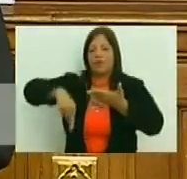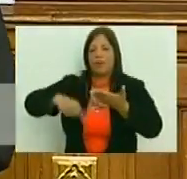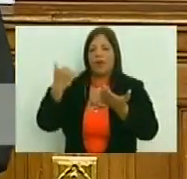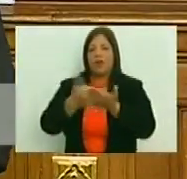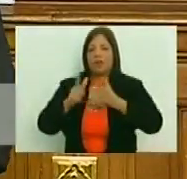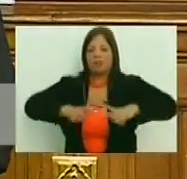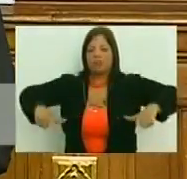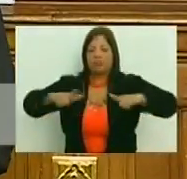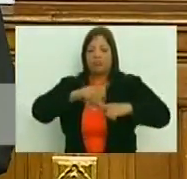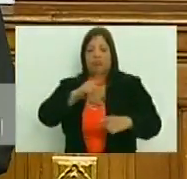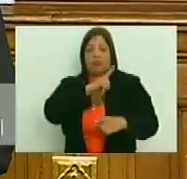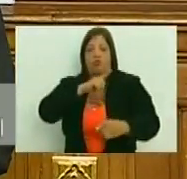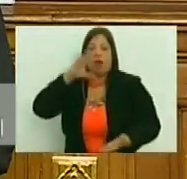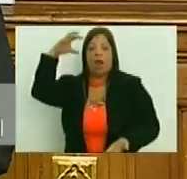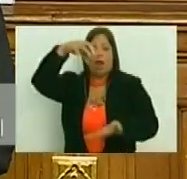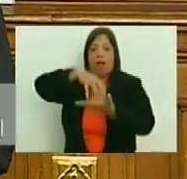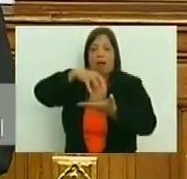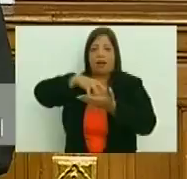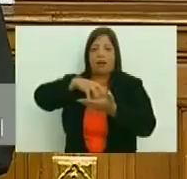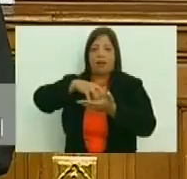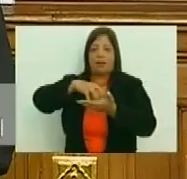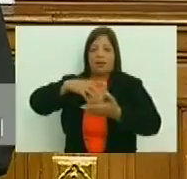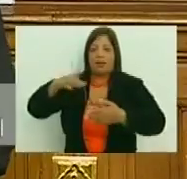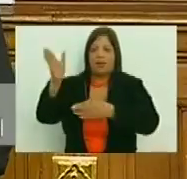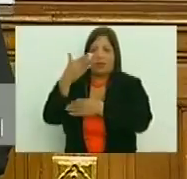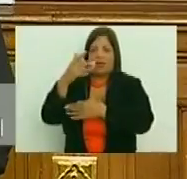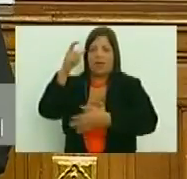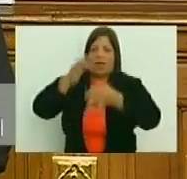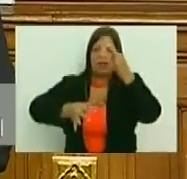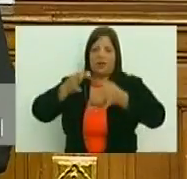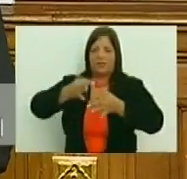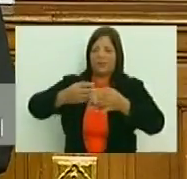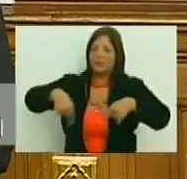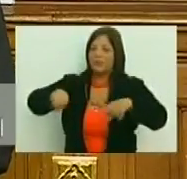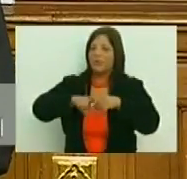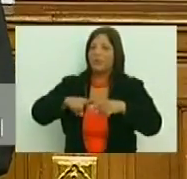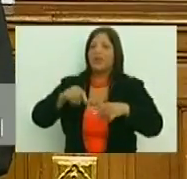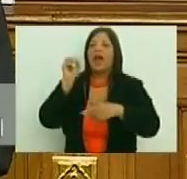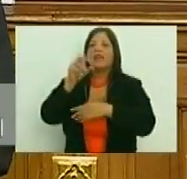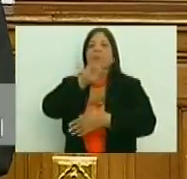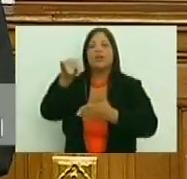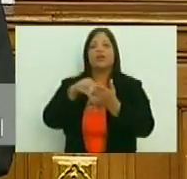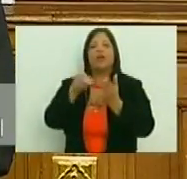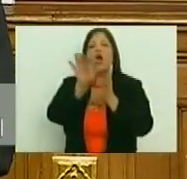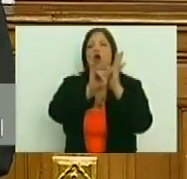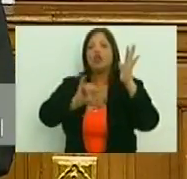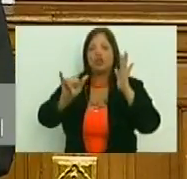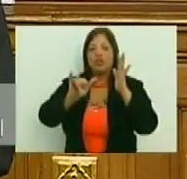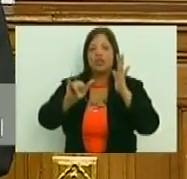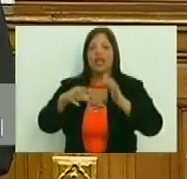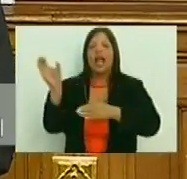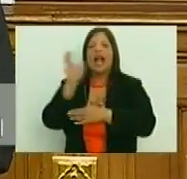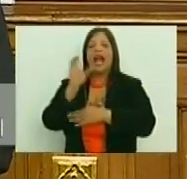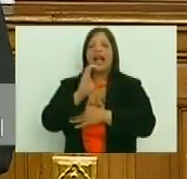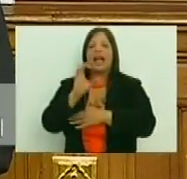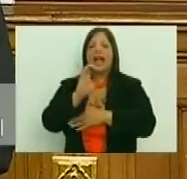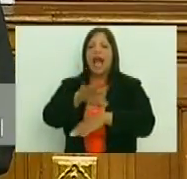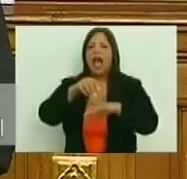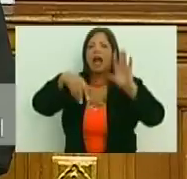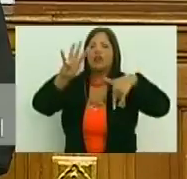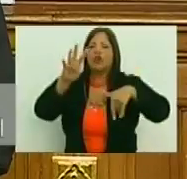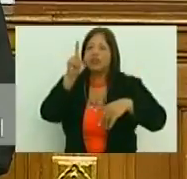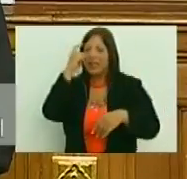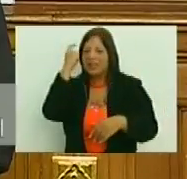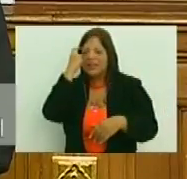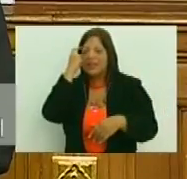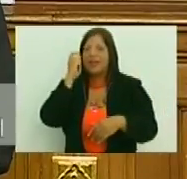el hemiciclo protocolar del Palacio Federal Legislativo, sede de la Asamblea Nacional Constituyente en Caracas, a los